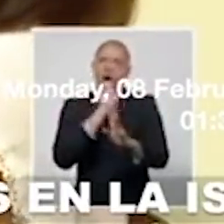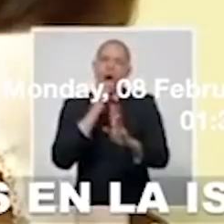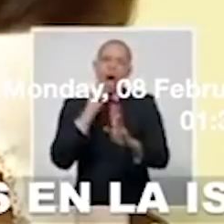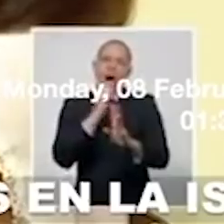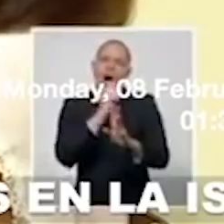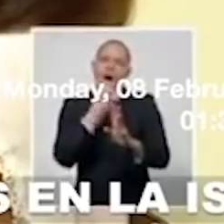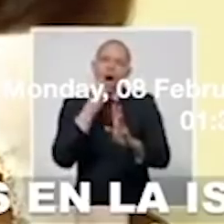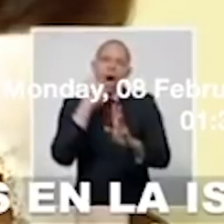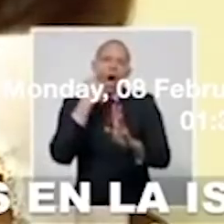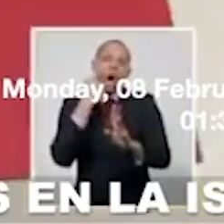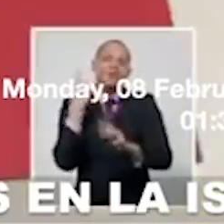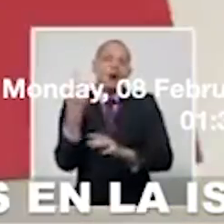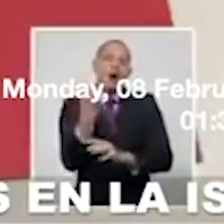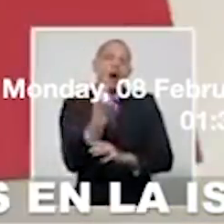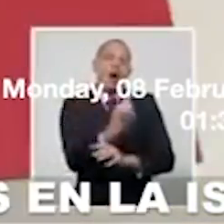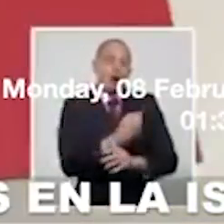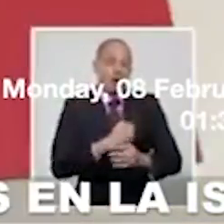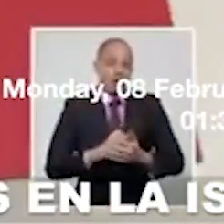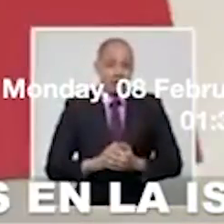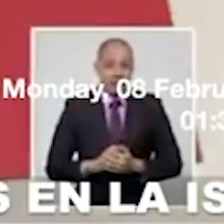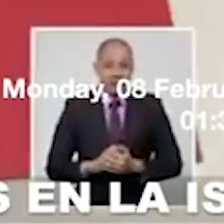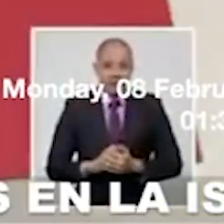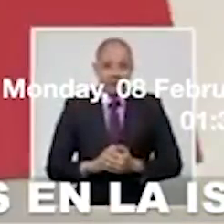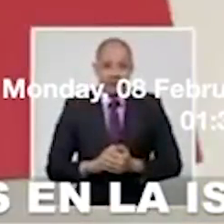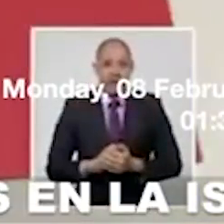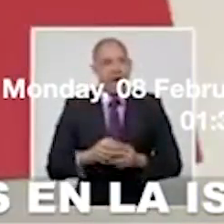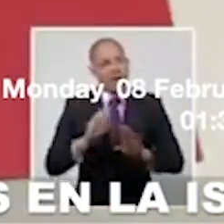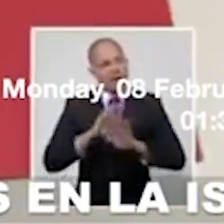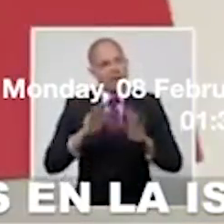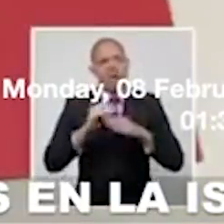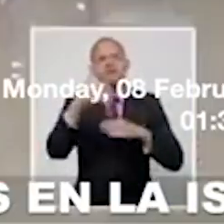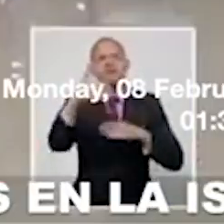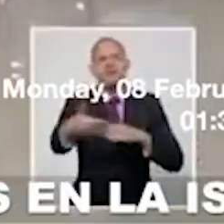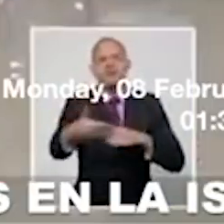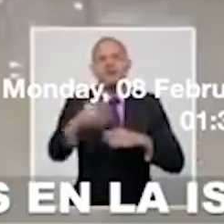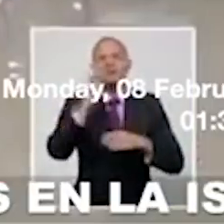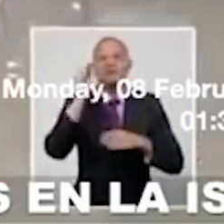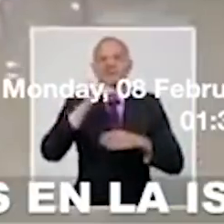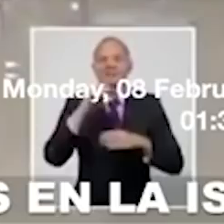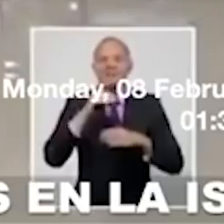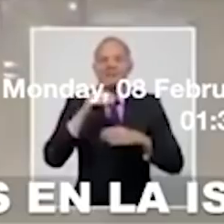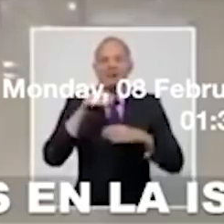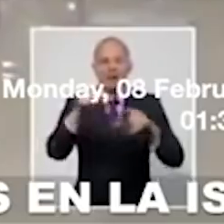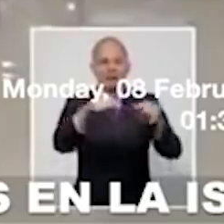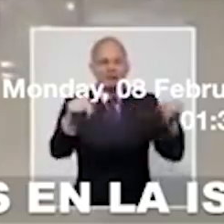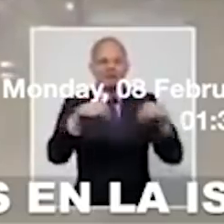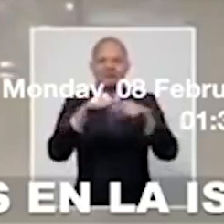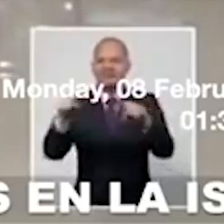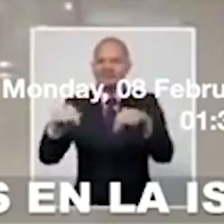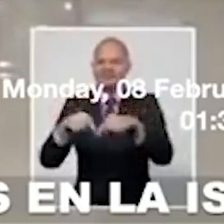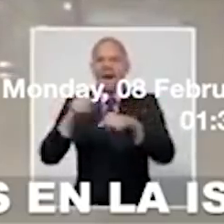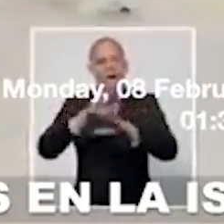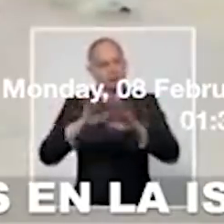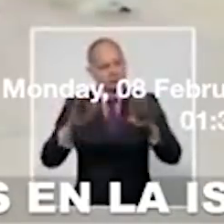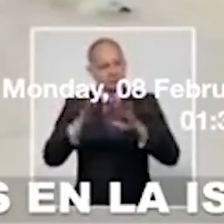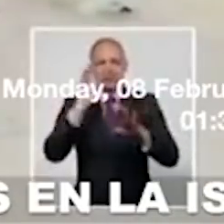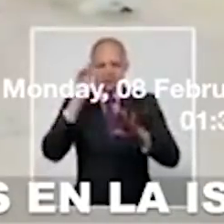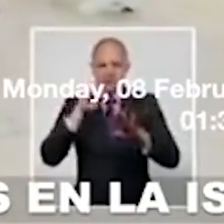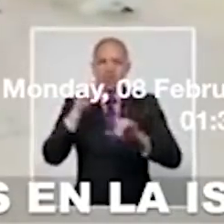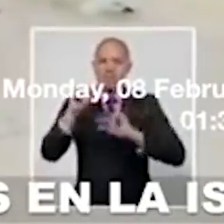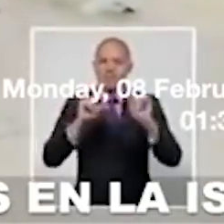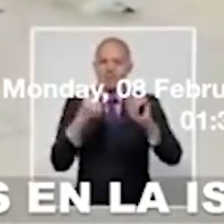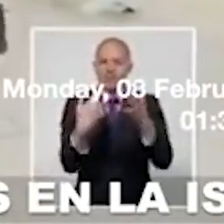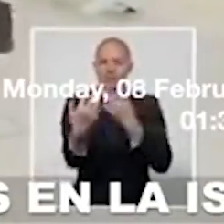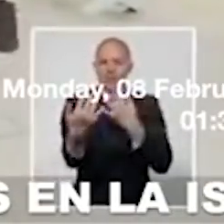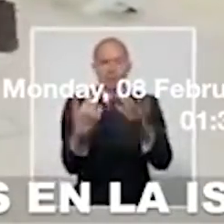operaciones de vuelos humanitarios vuelo de repatriación de pasajeros bajada dos vuelos de carga u otra operación aérea